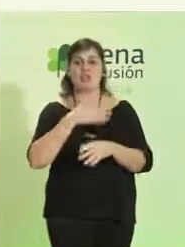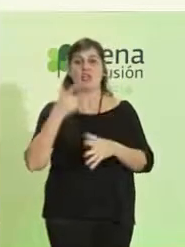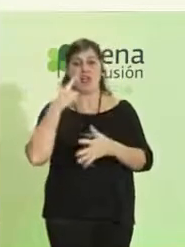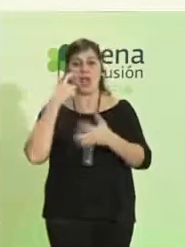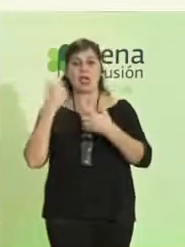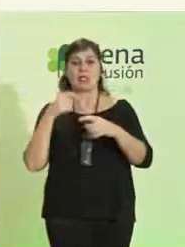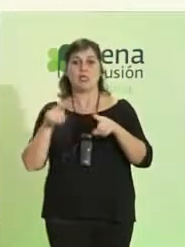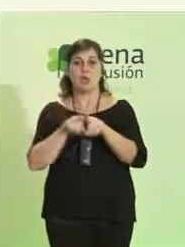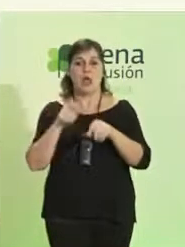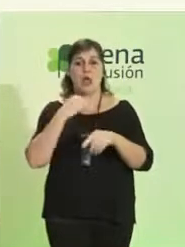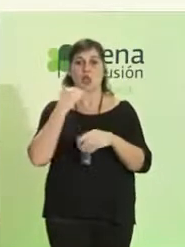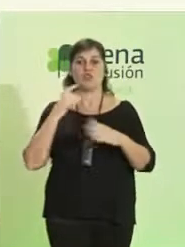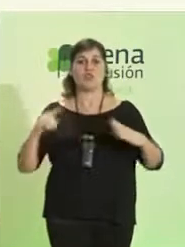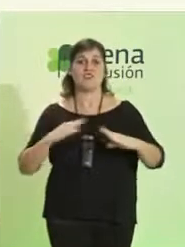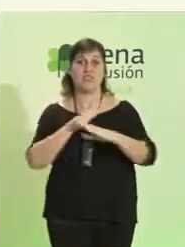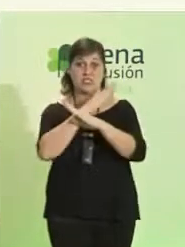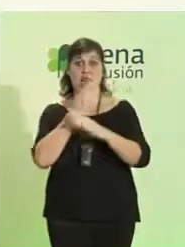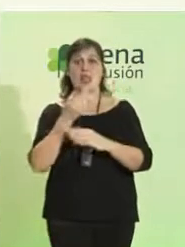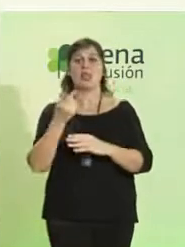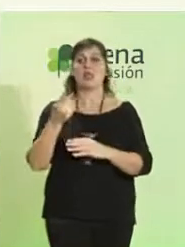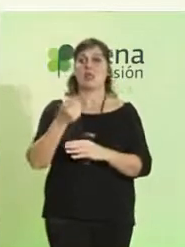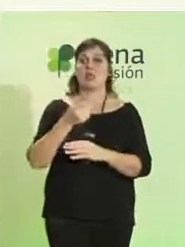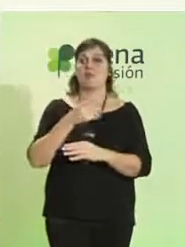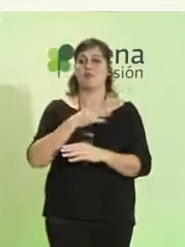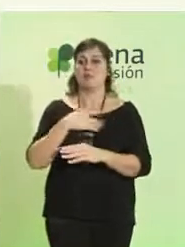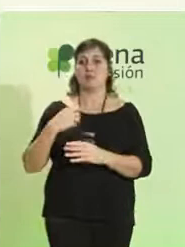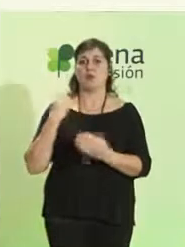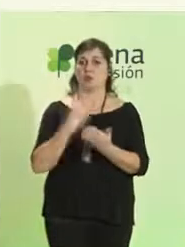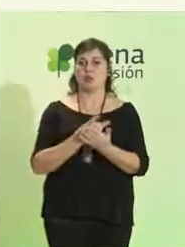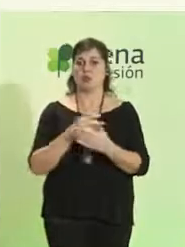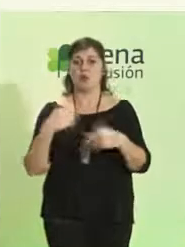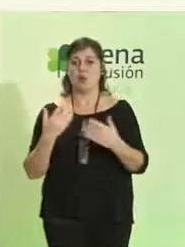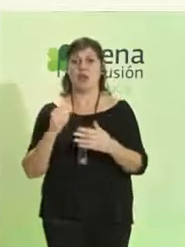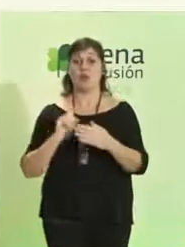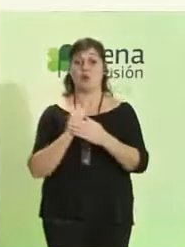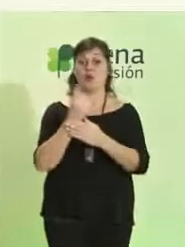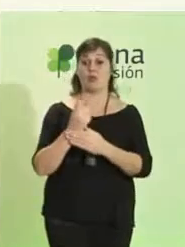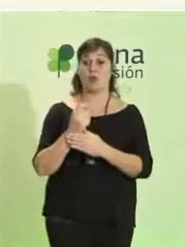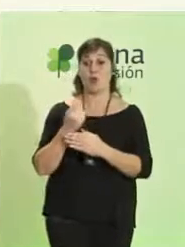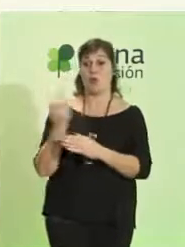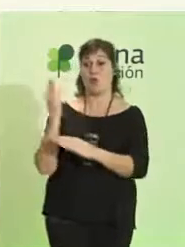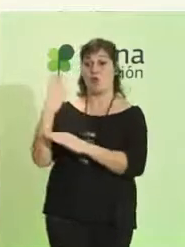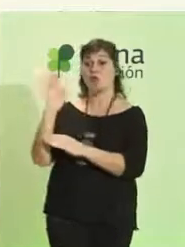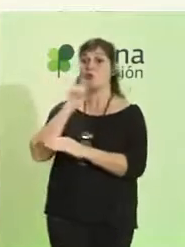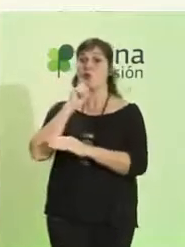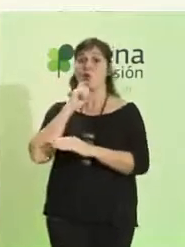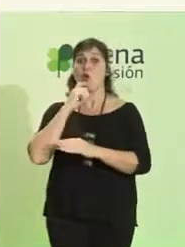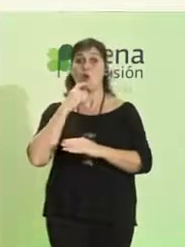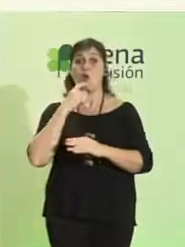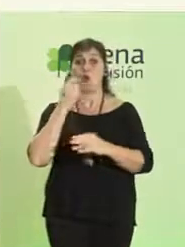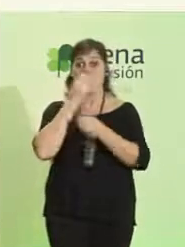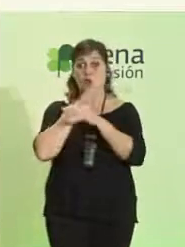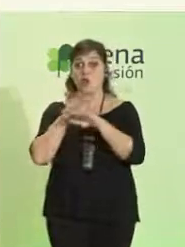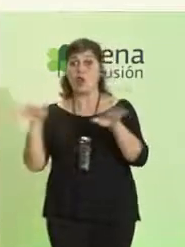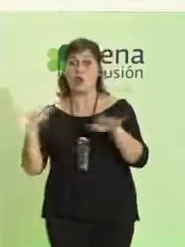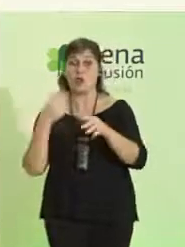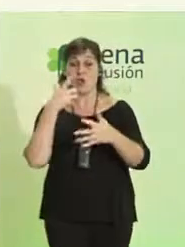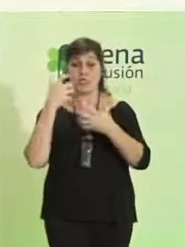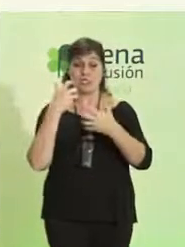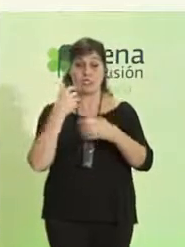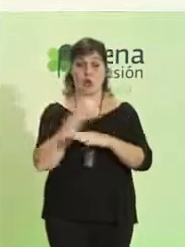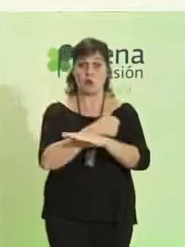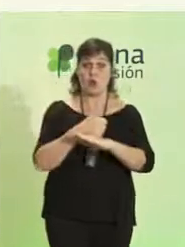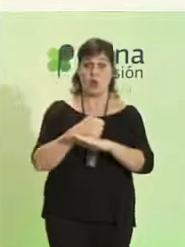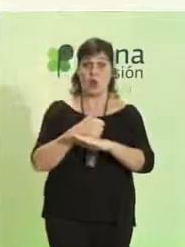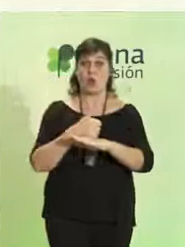como algo transversal y ponernos el reto de, en lugar de acercar la innovación, que es lo que hacemos muchas veces, a través de la divulgación artística a la ciudadanía,